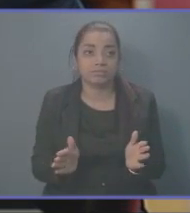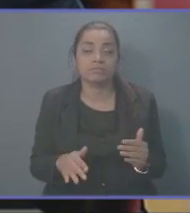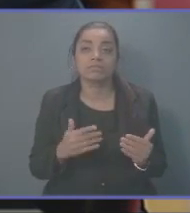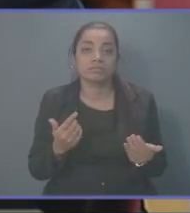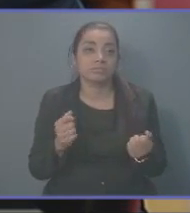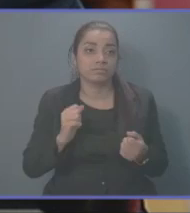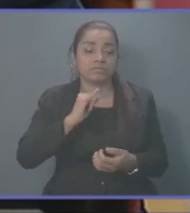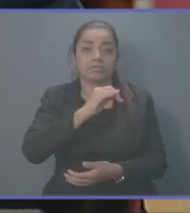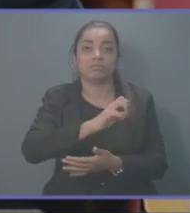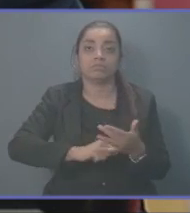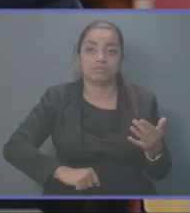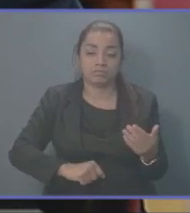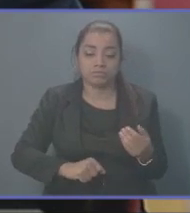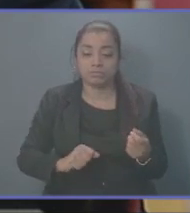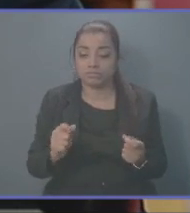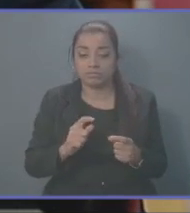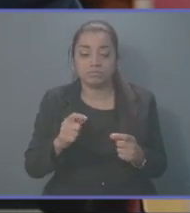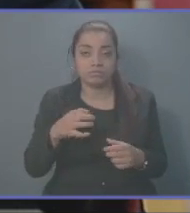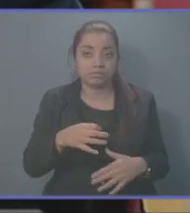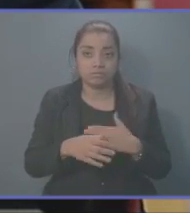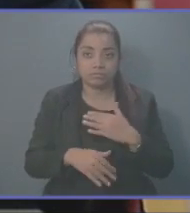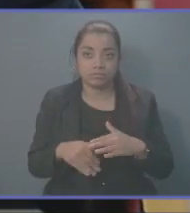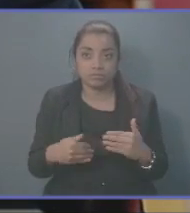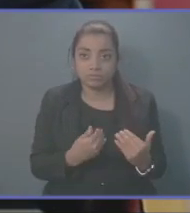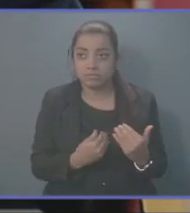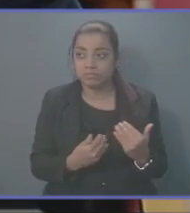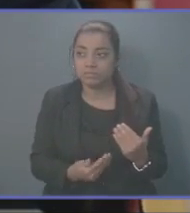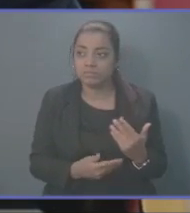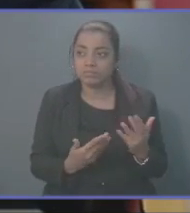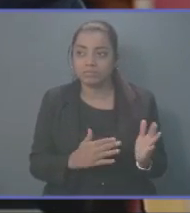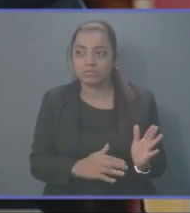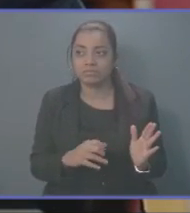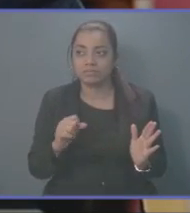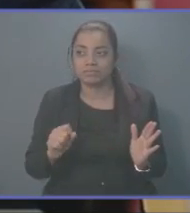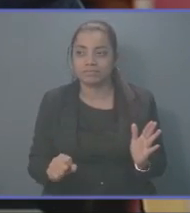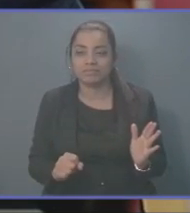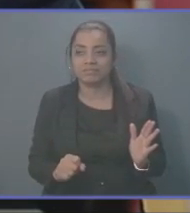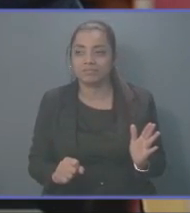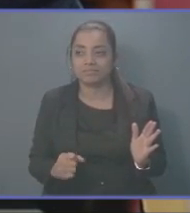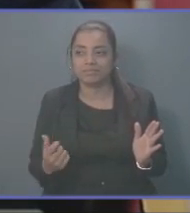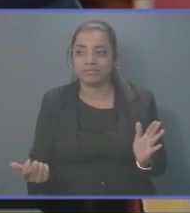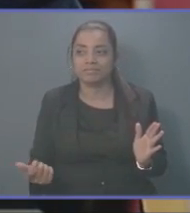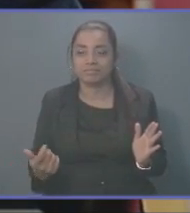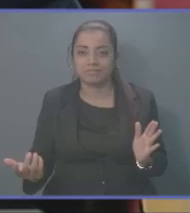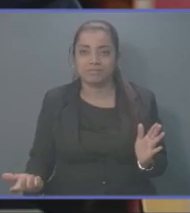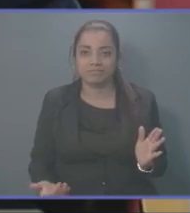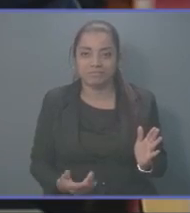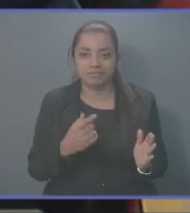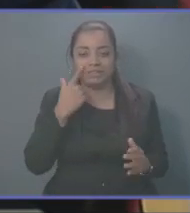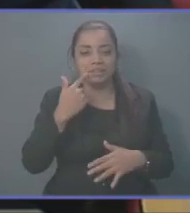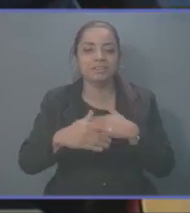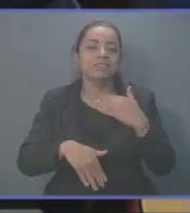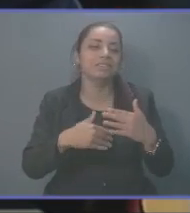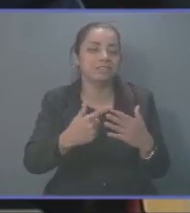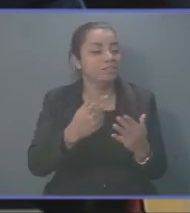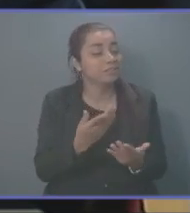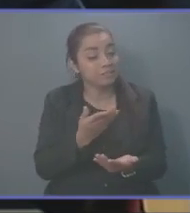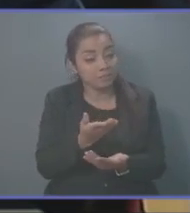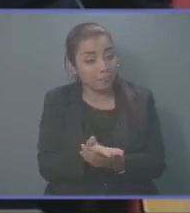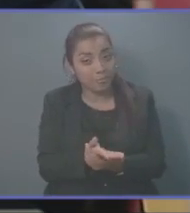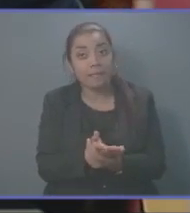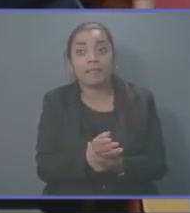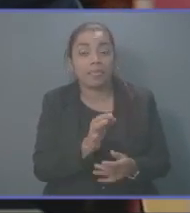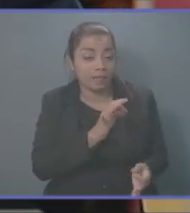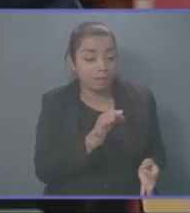de impuestos internos que no contengan valor a pagar, sino que disminución de remanentes o excedentes, deberán ser presentadas en la